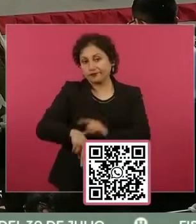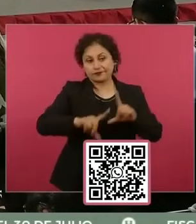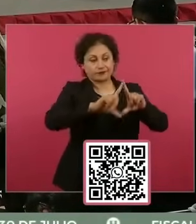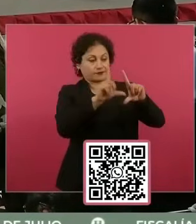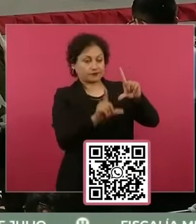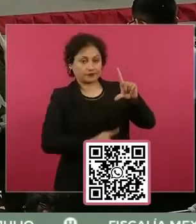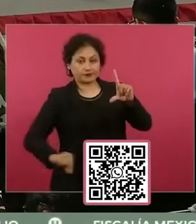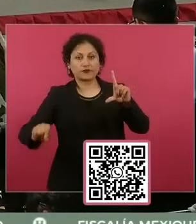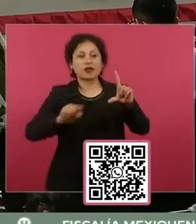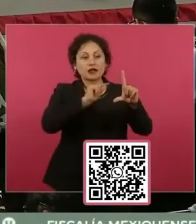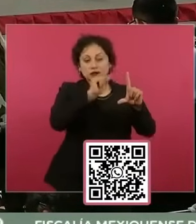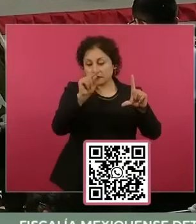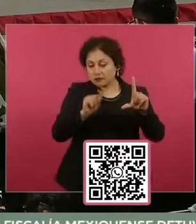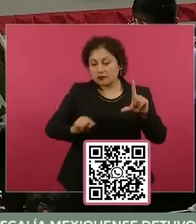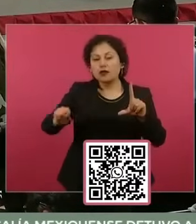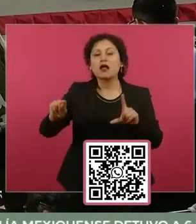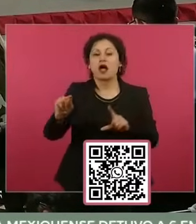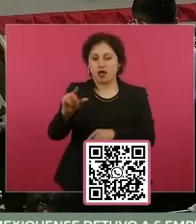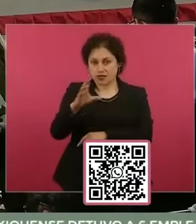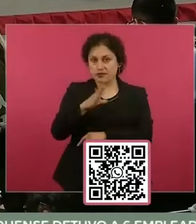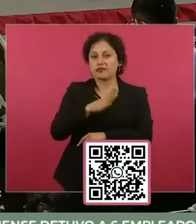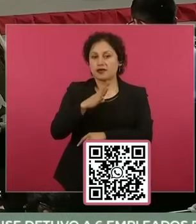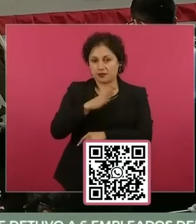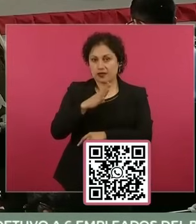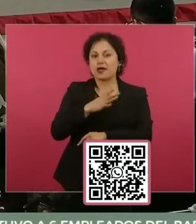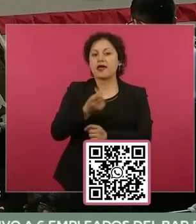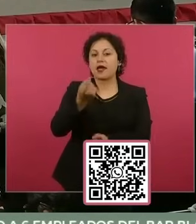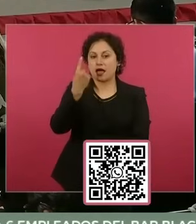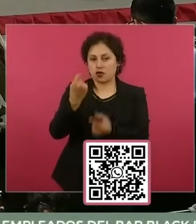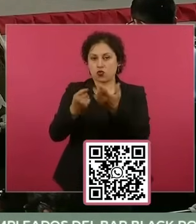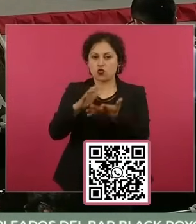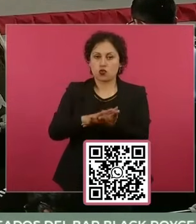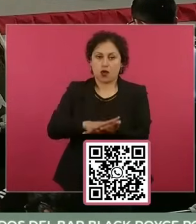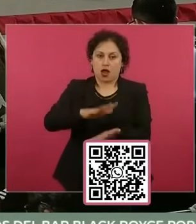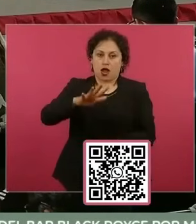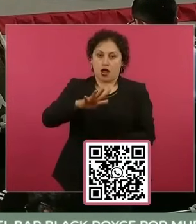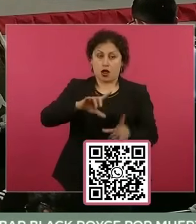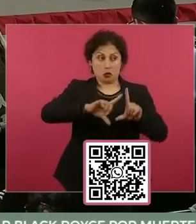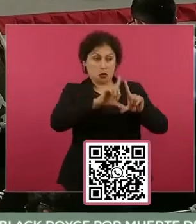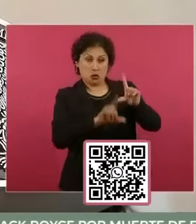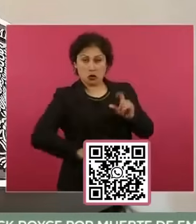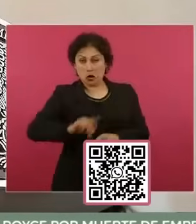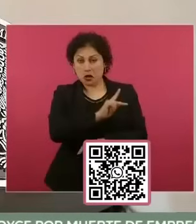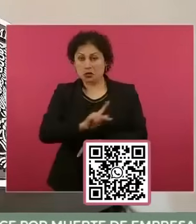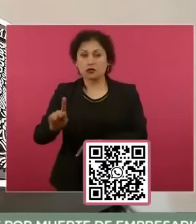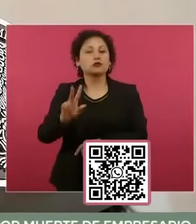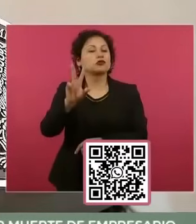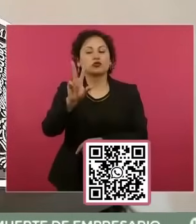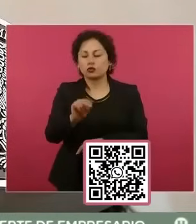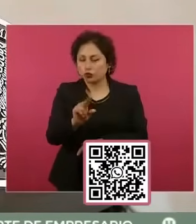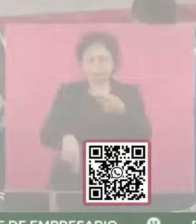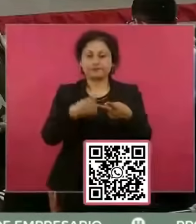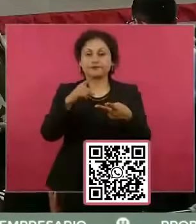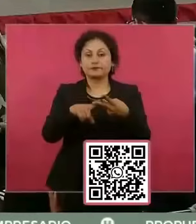este delito ha estado en la a la alza no es en todo el país sino en algunas zonas